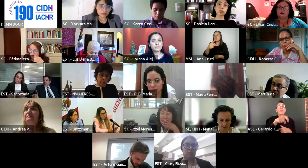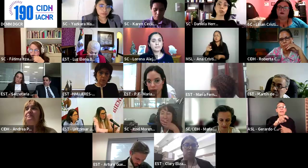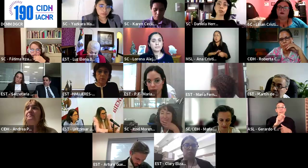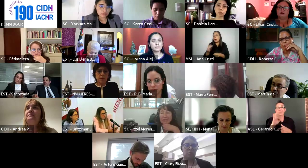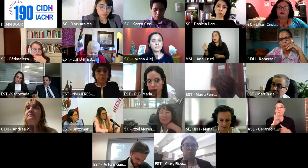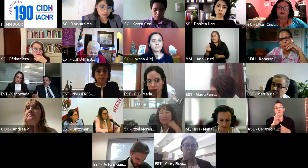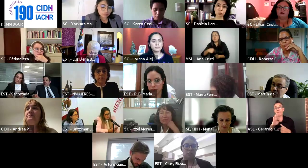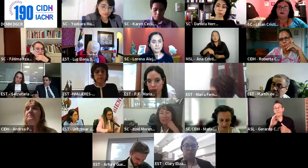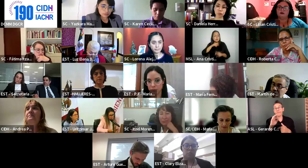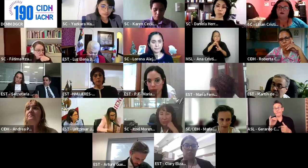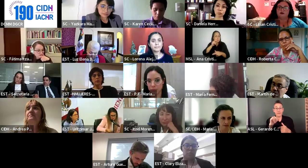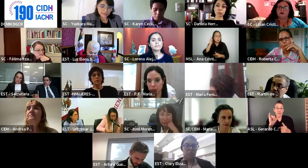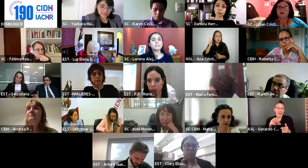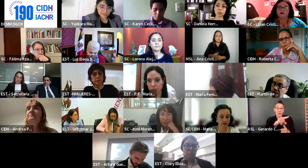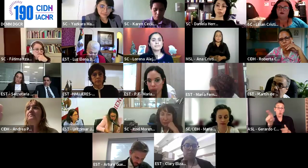planteado.